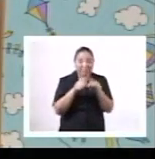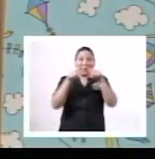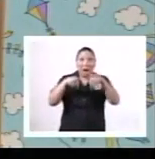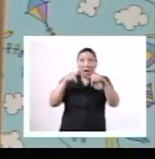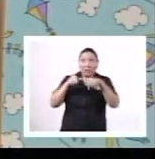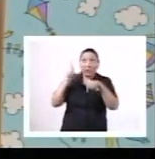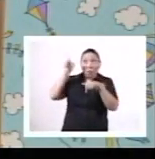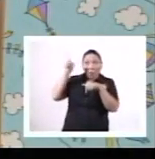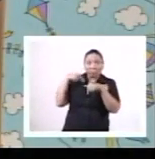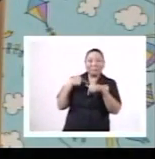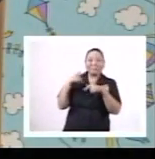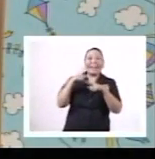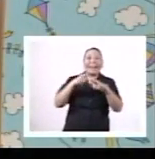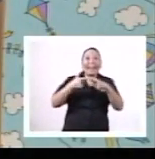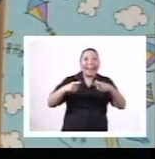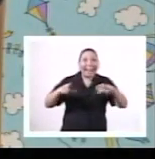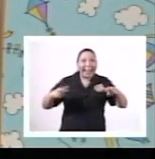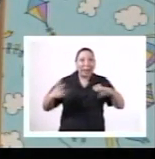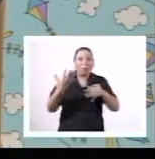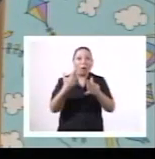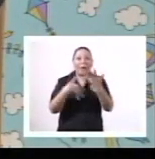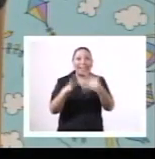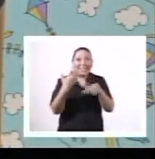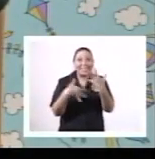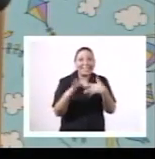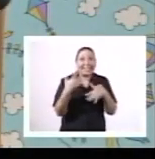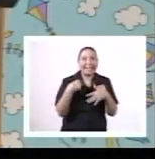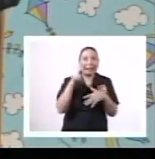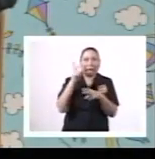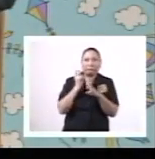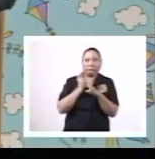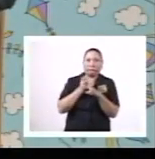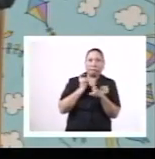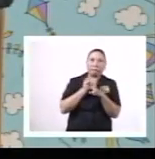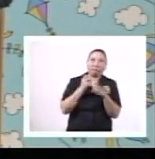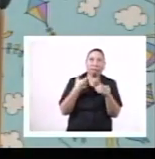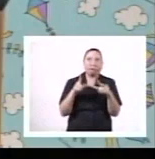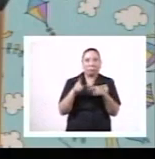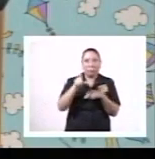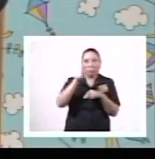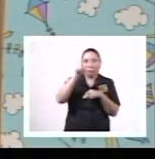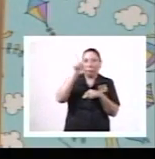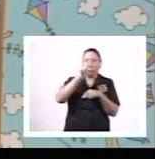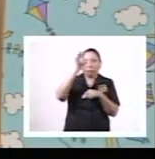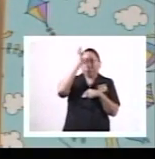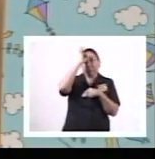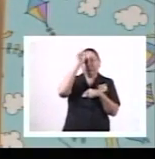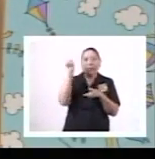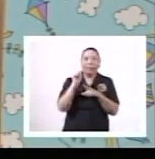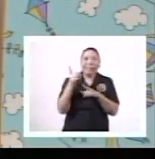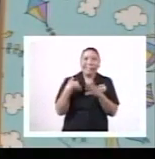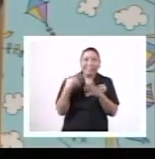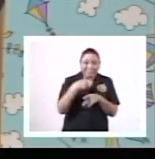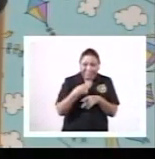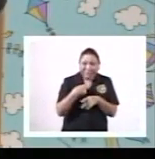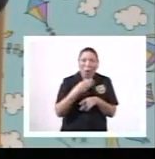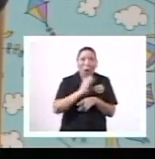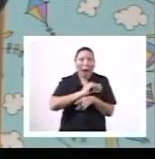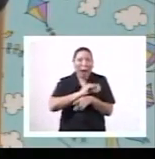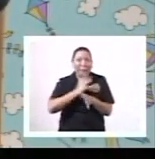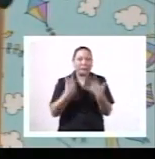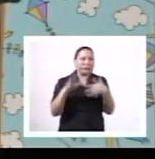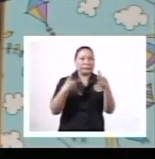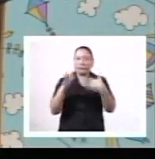haciendo con lengua de señas. ¡Ay! Eso que es muy complicado, yo hablo muy rápido y Carmen tiene que estar súper